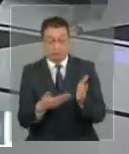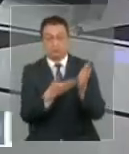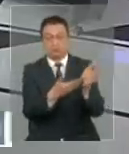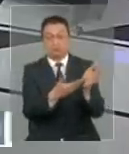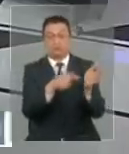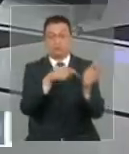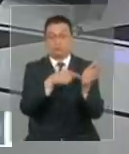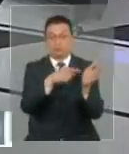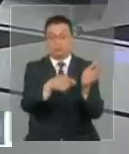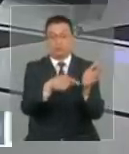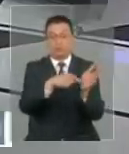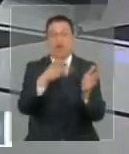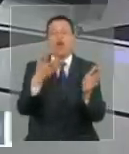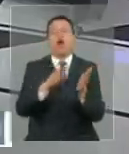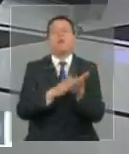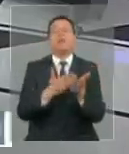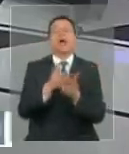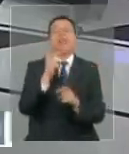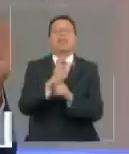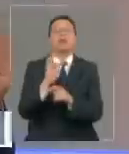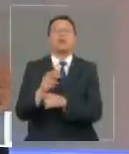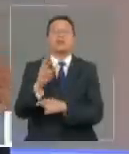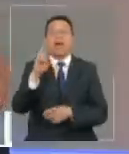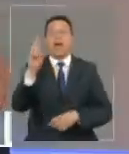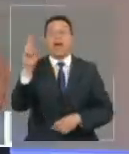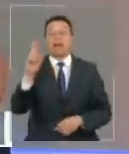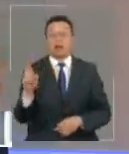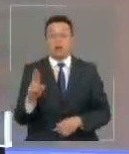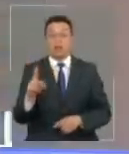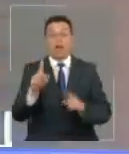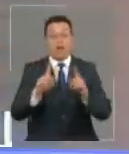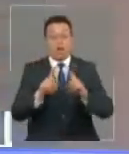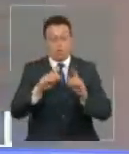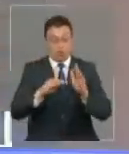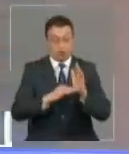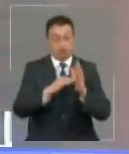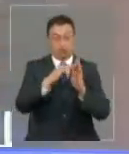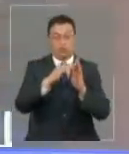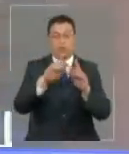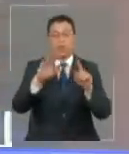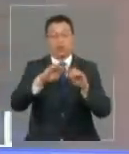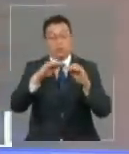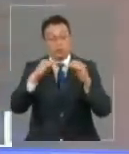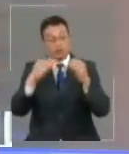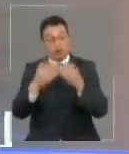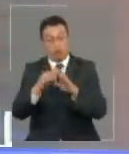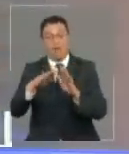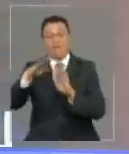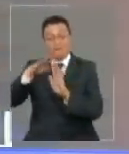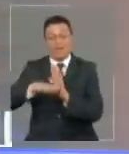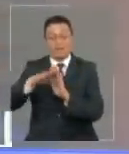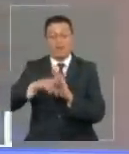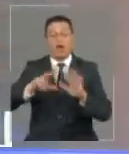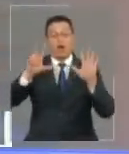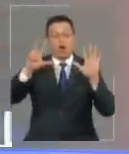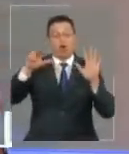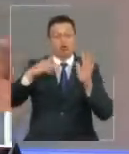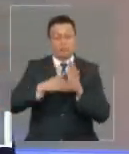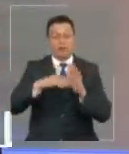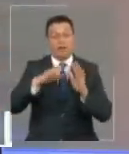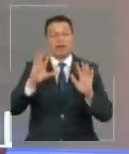de la delincuencia en Recoleta. Algunos delitos suben, pero en términos globales hemos bajado de 8.000